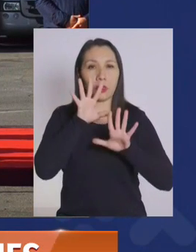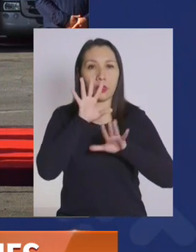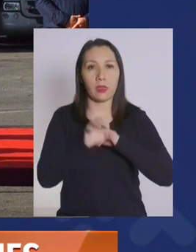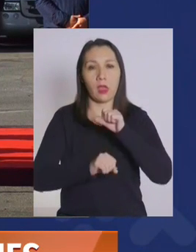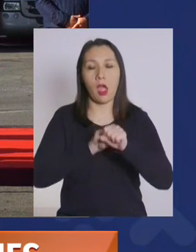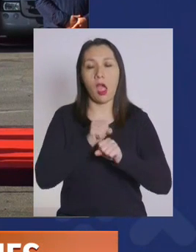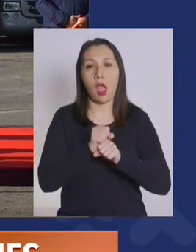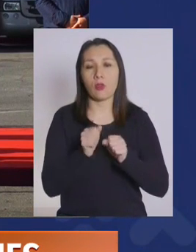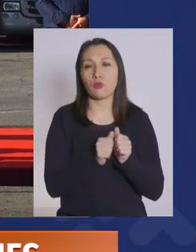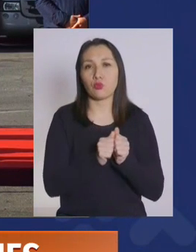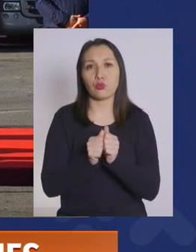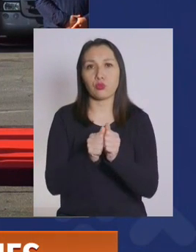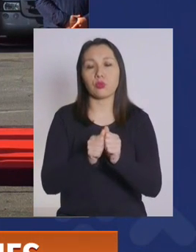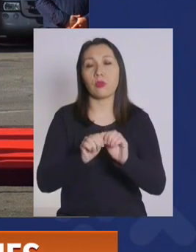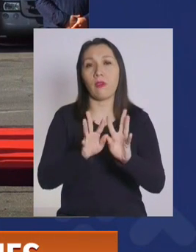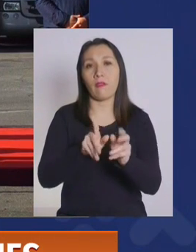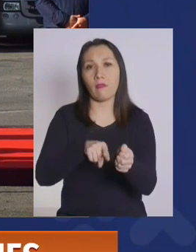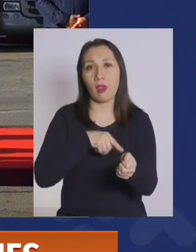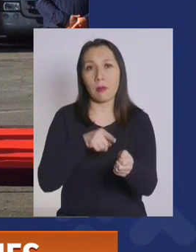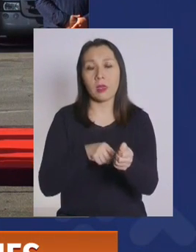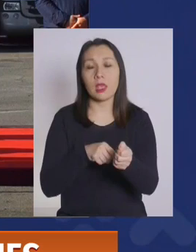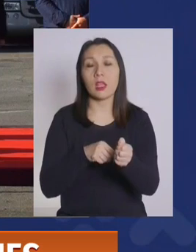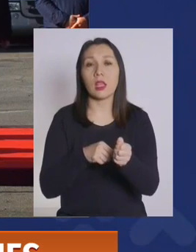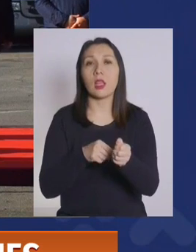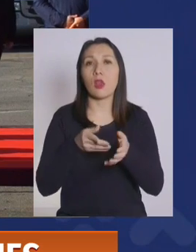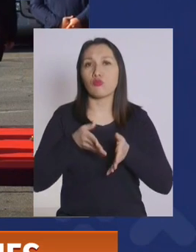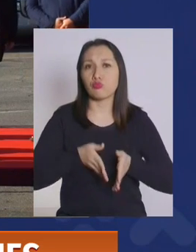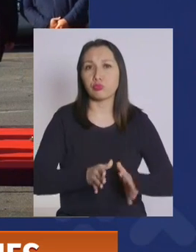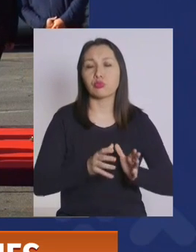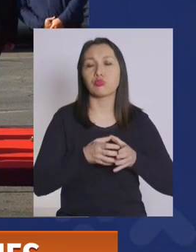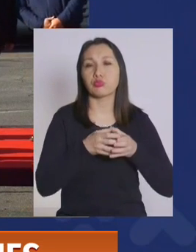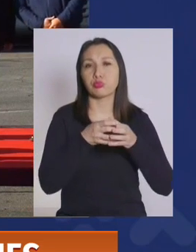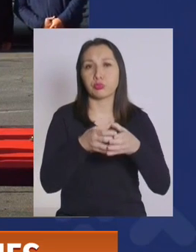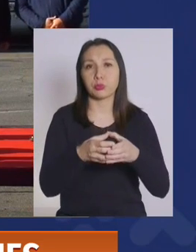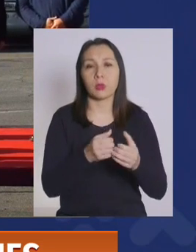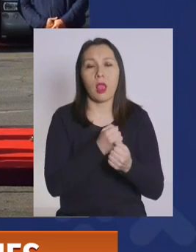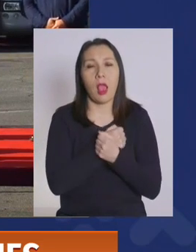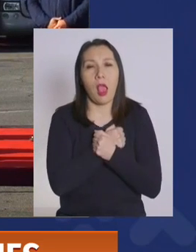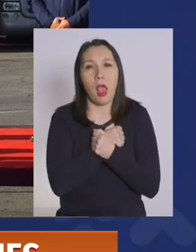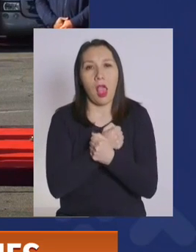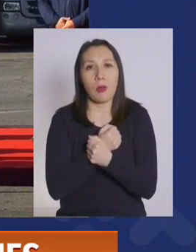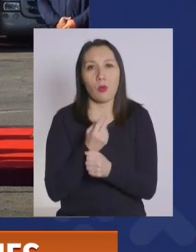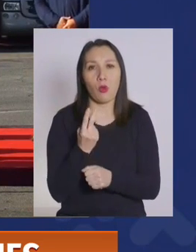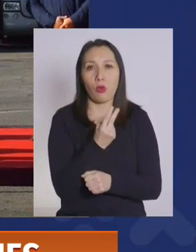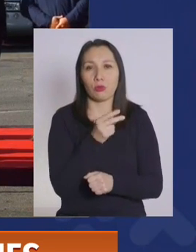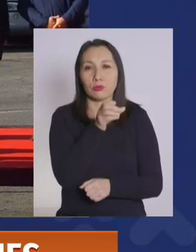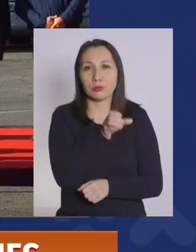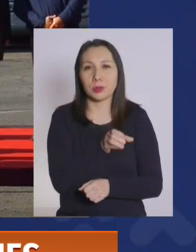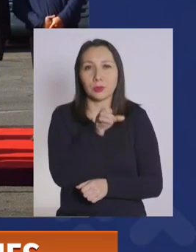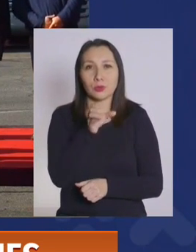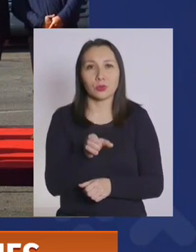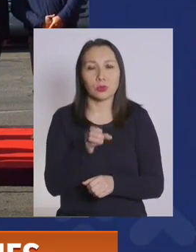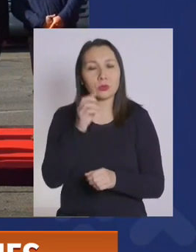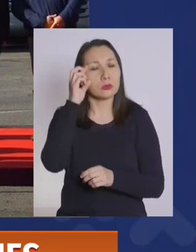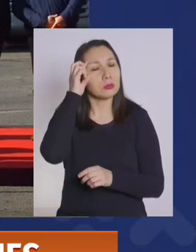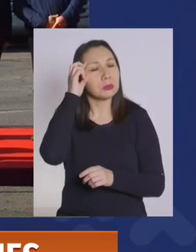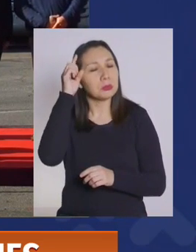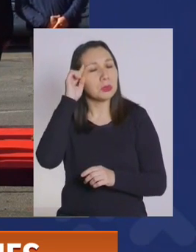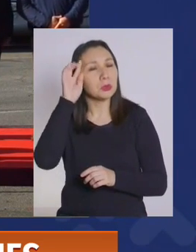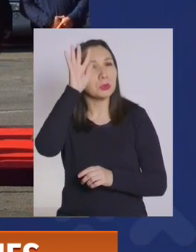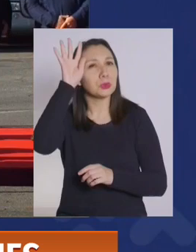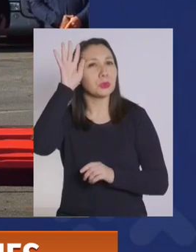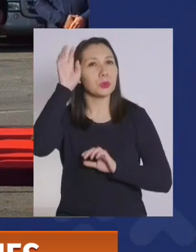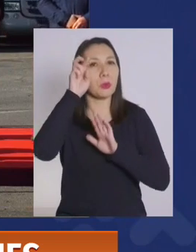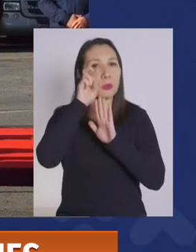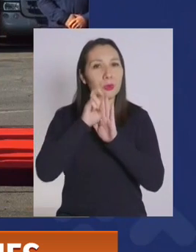compartieron, en la familia que formaron, en el amor que se tenían, en los proyectos, en los